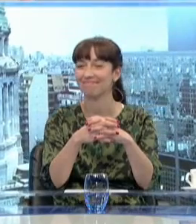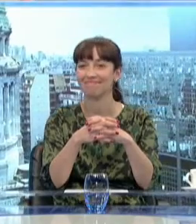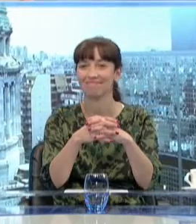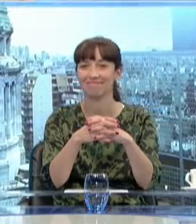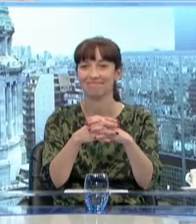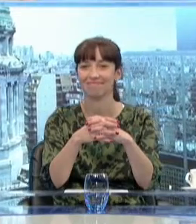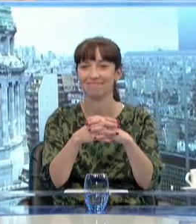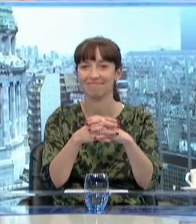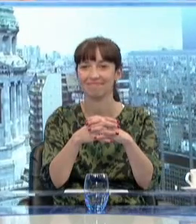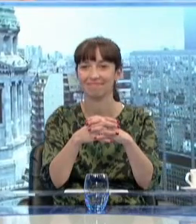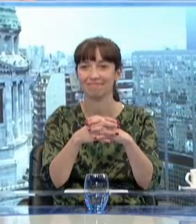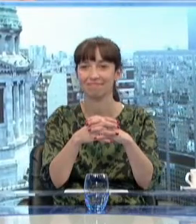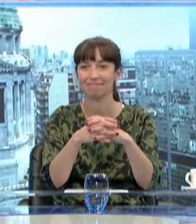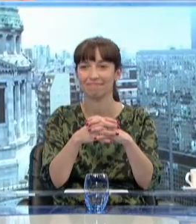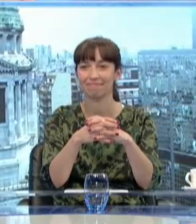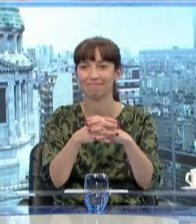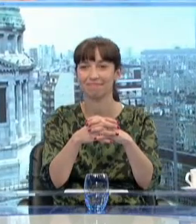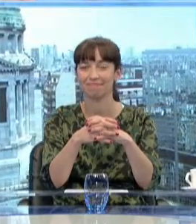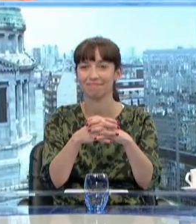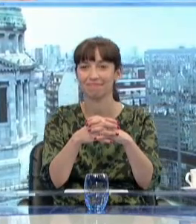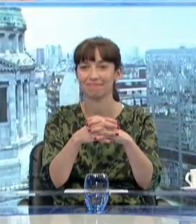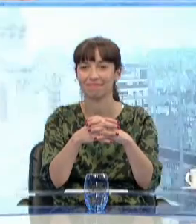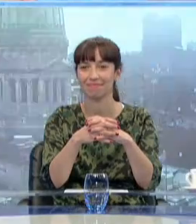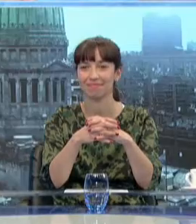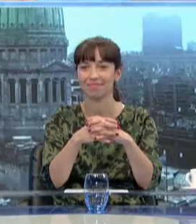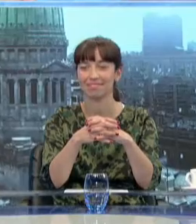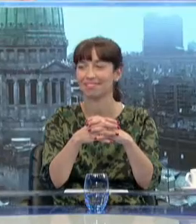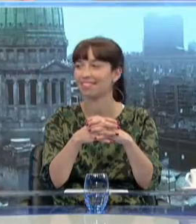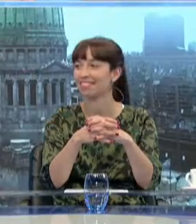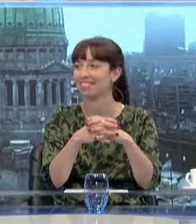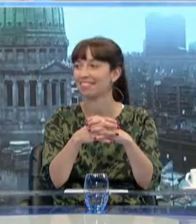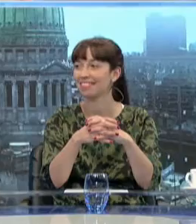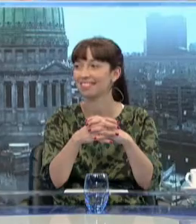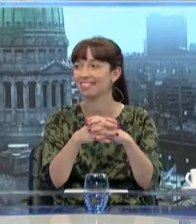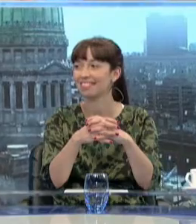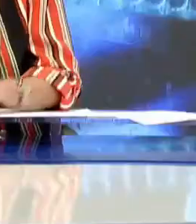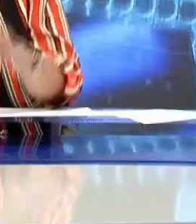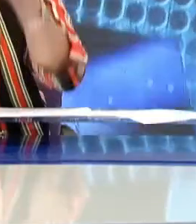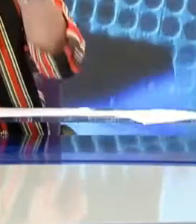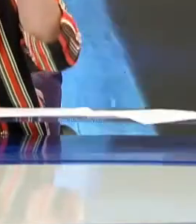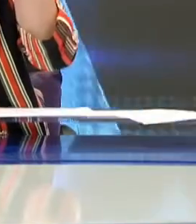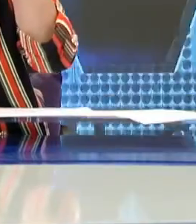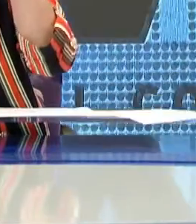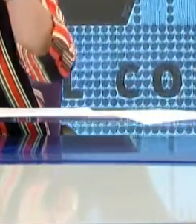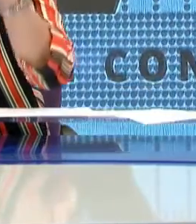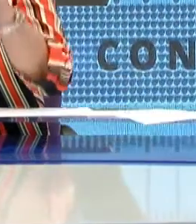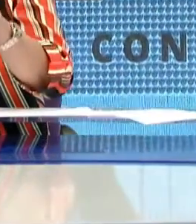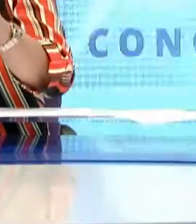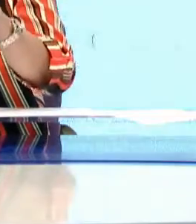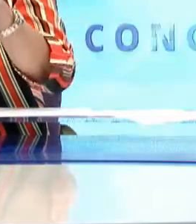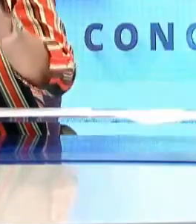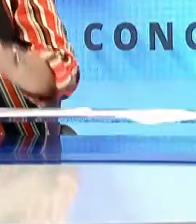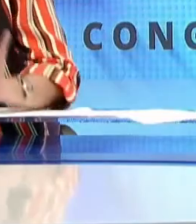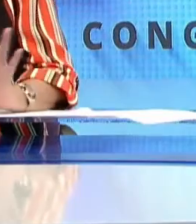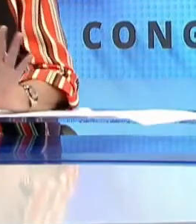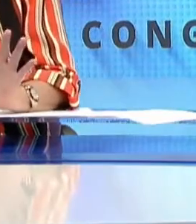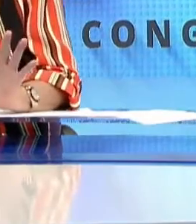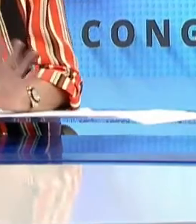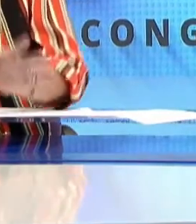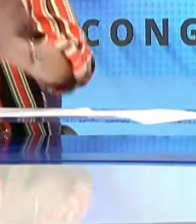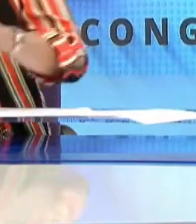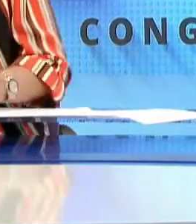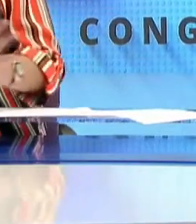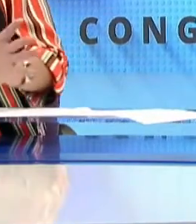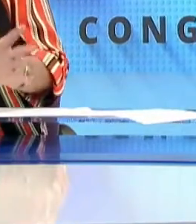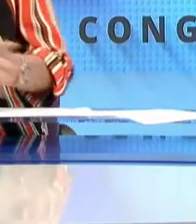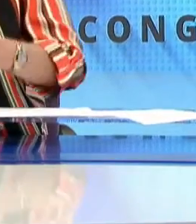ser responsables y otra cosa es ser ajustistas. Bien, correcto. Tiene que loguearse, diputada, porque